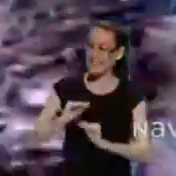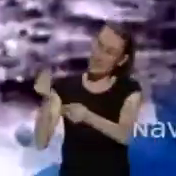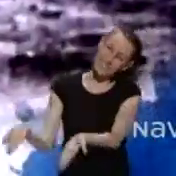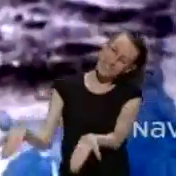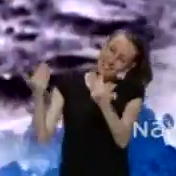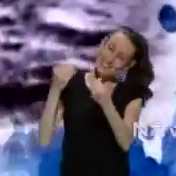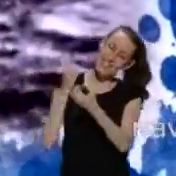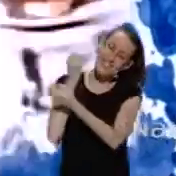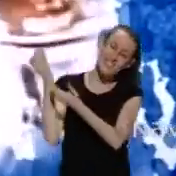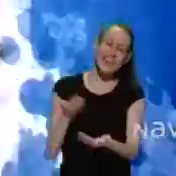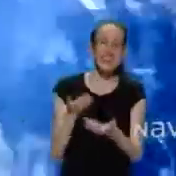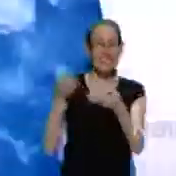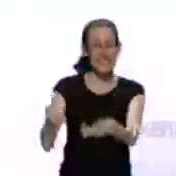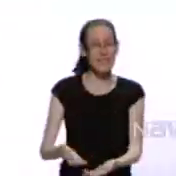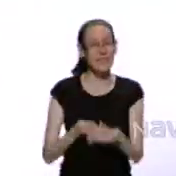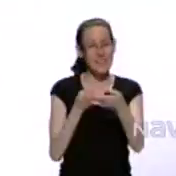¡Gracias!